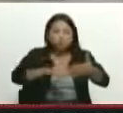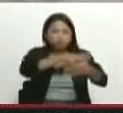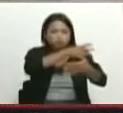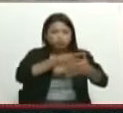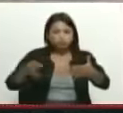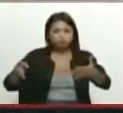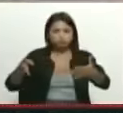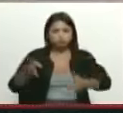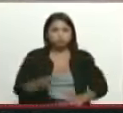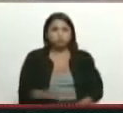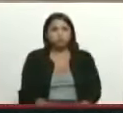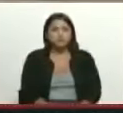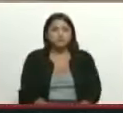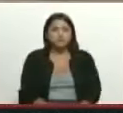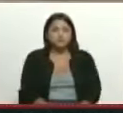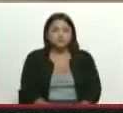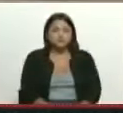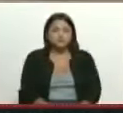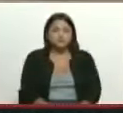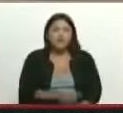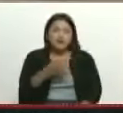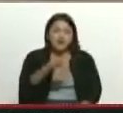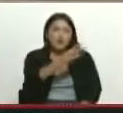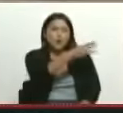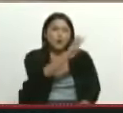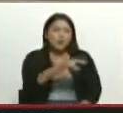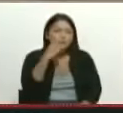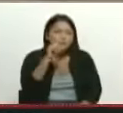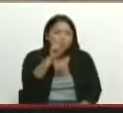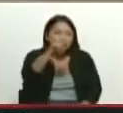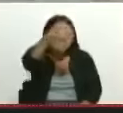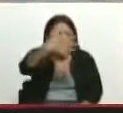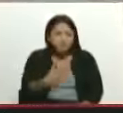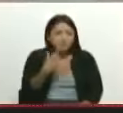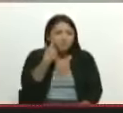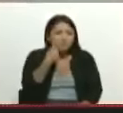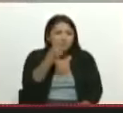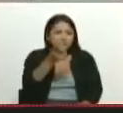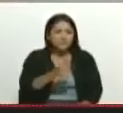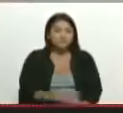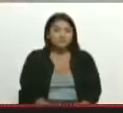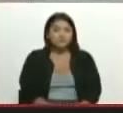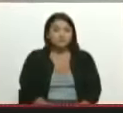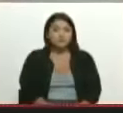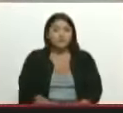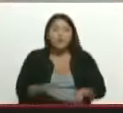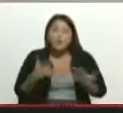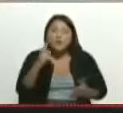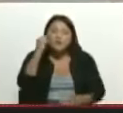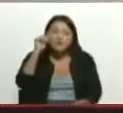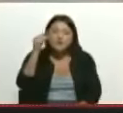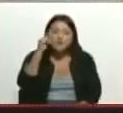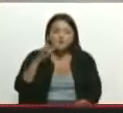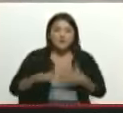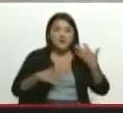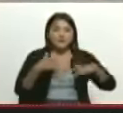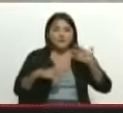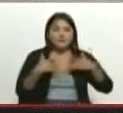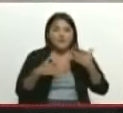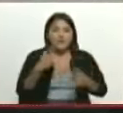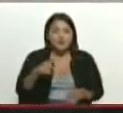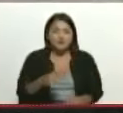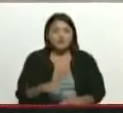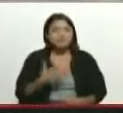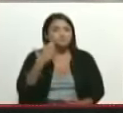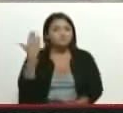que está dispuesto también en la página web del Consejo Nacional Electoral acerca de cuáles serían las fechas para las actividades que están programadas. Vamos